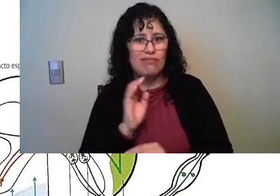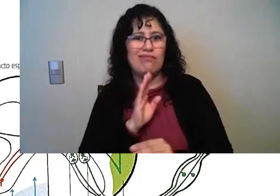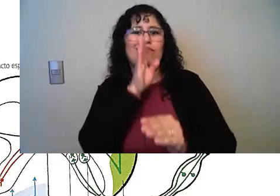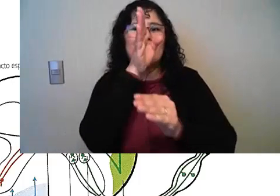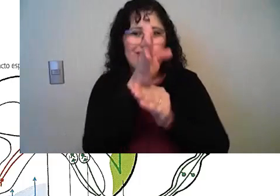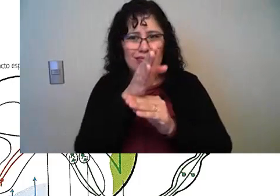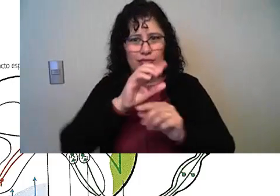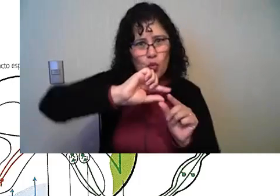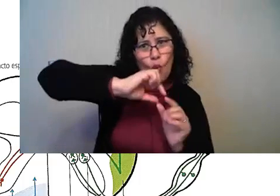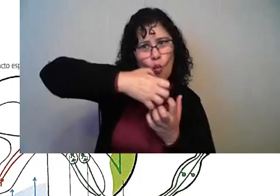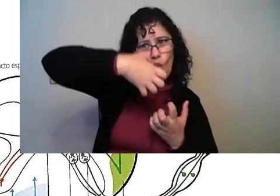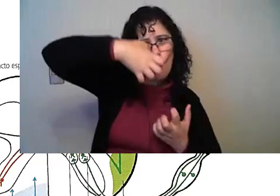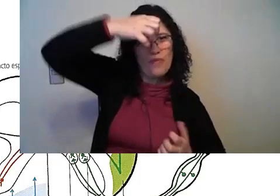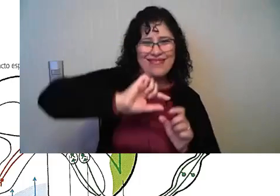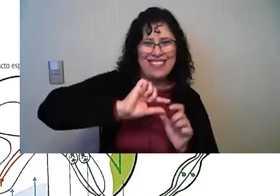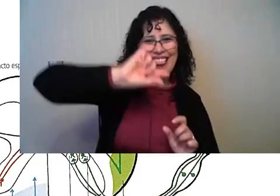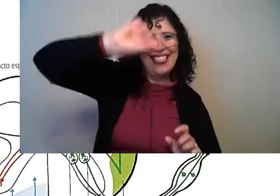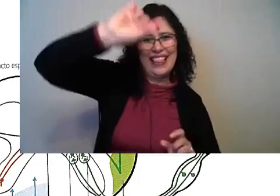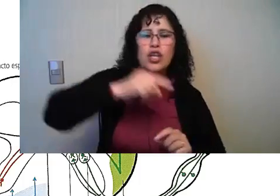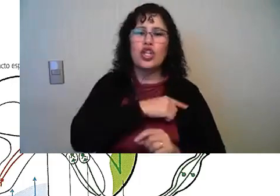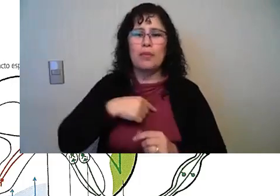Y se llama núcleo mesencefálico.